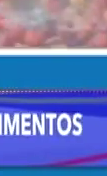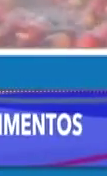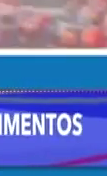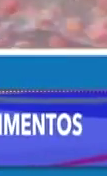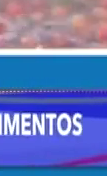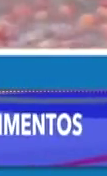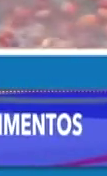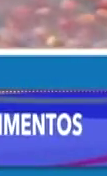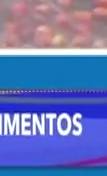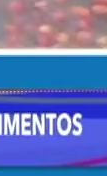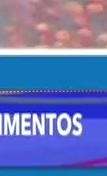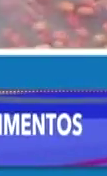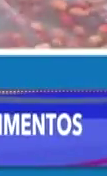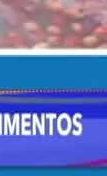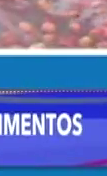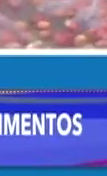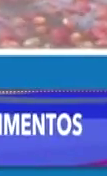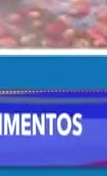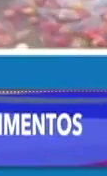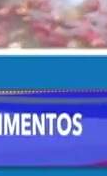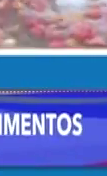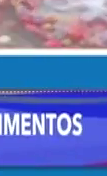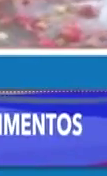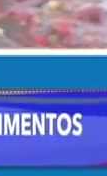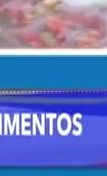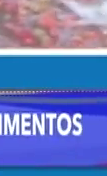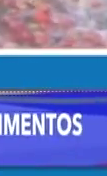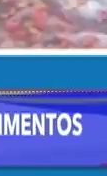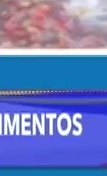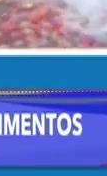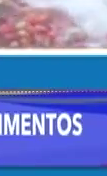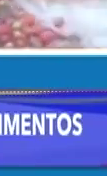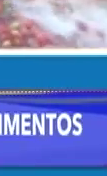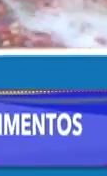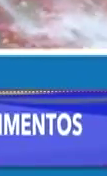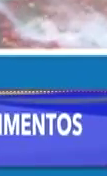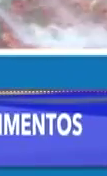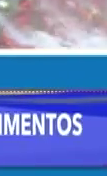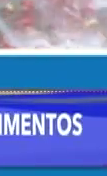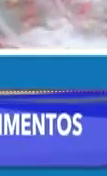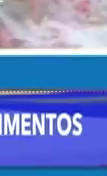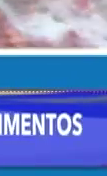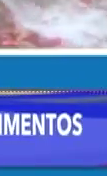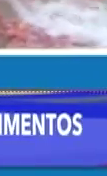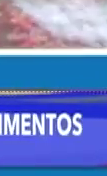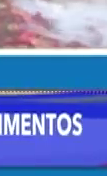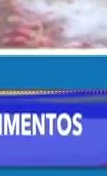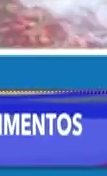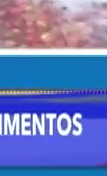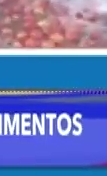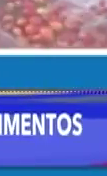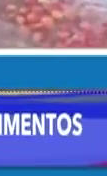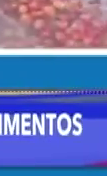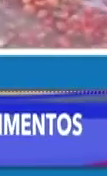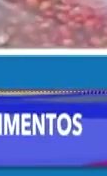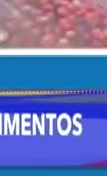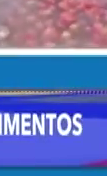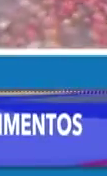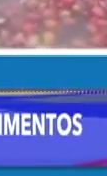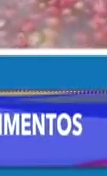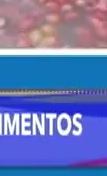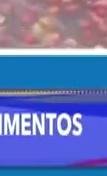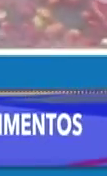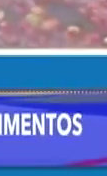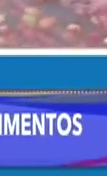agenda económica bolivariana de los 16 motores vamos a producir vamos a aliarnos por el país